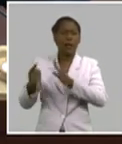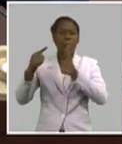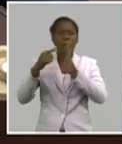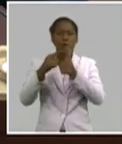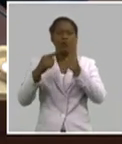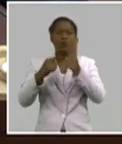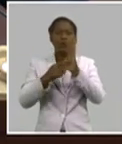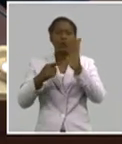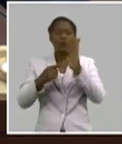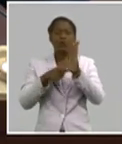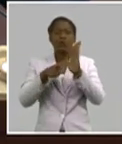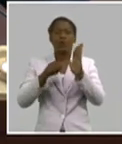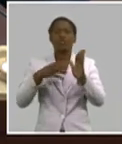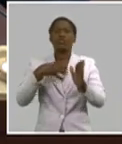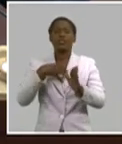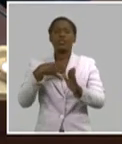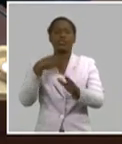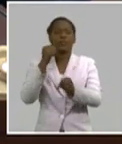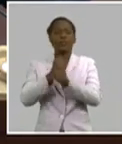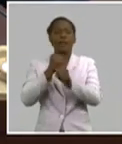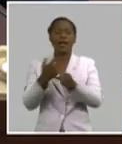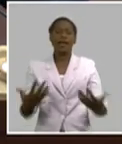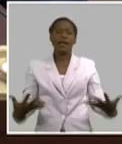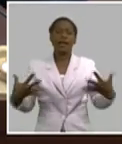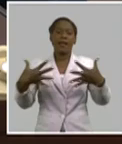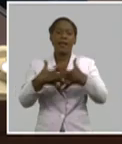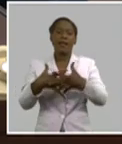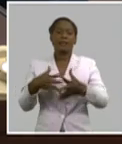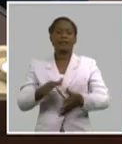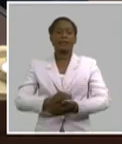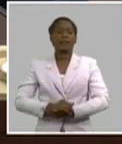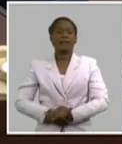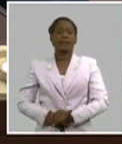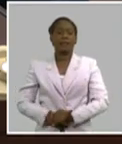con los cuadros. Ahora, como aquí se ha dicho también,